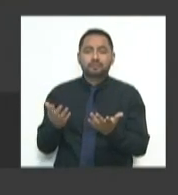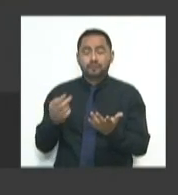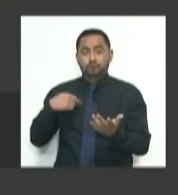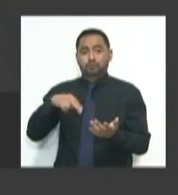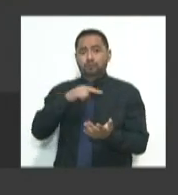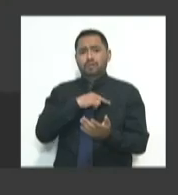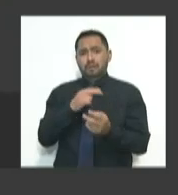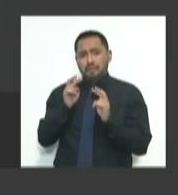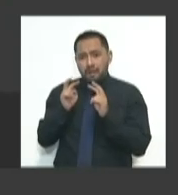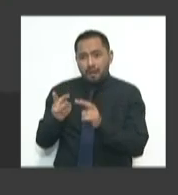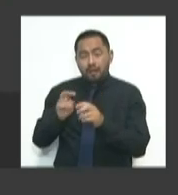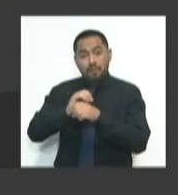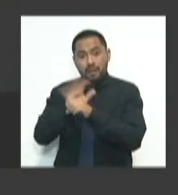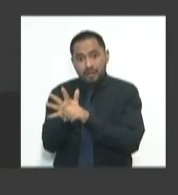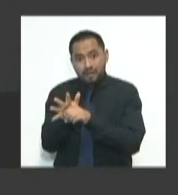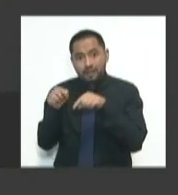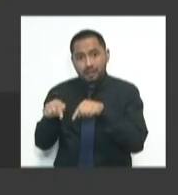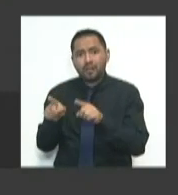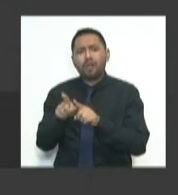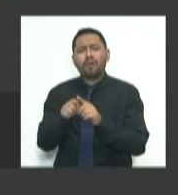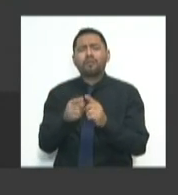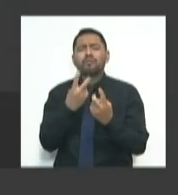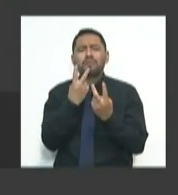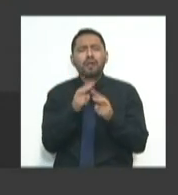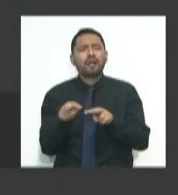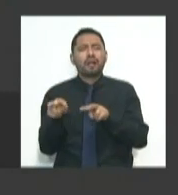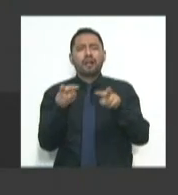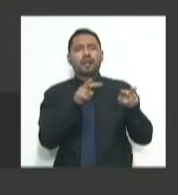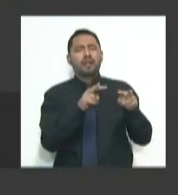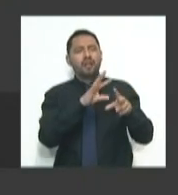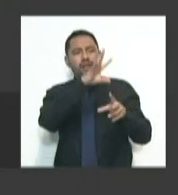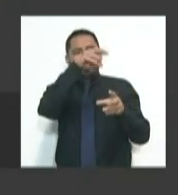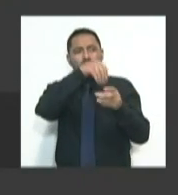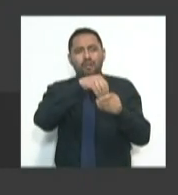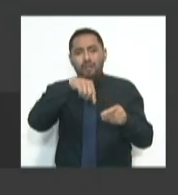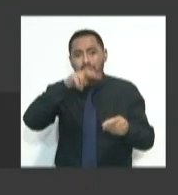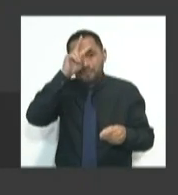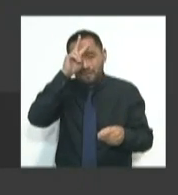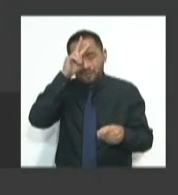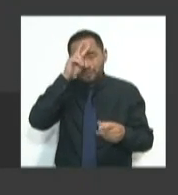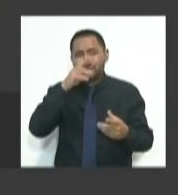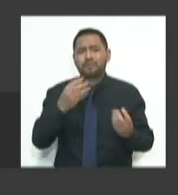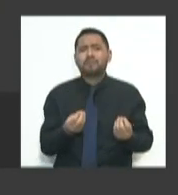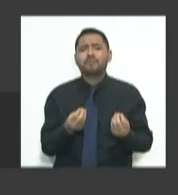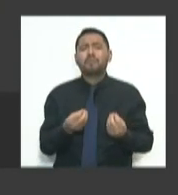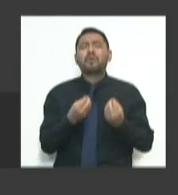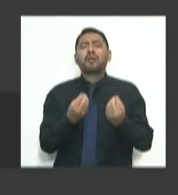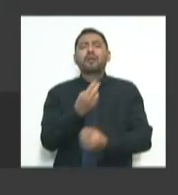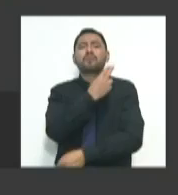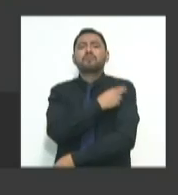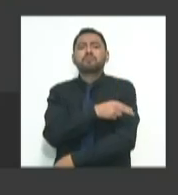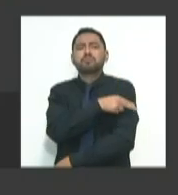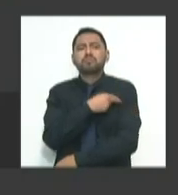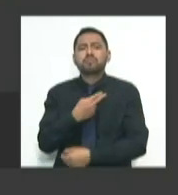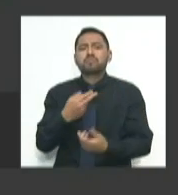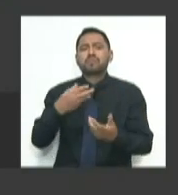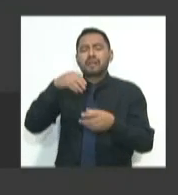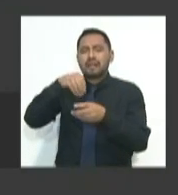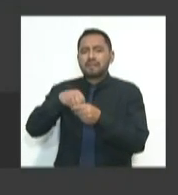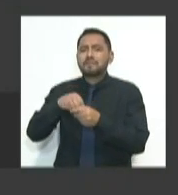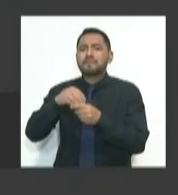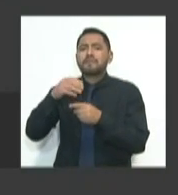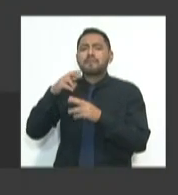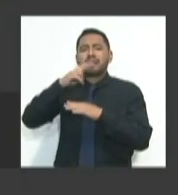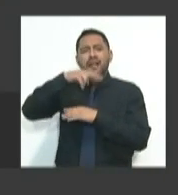desde el el hombre andino el profesor el maestro que van a tener que hacer o qué va a pasar en esta